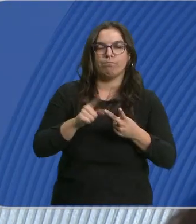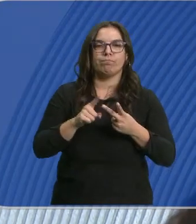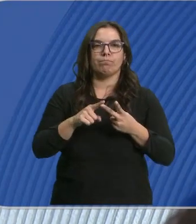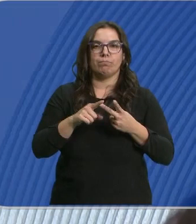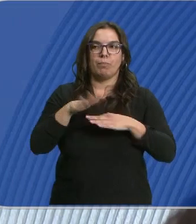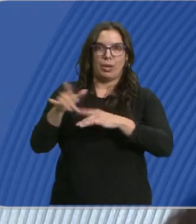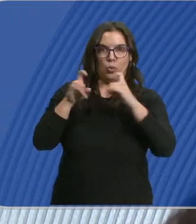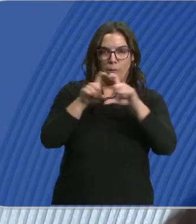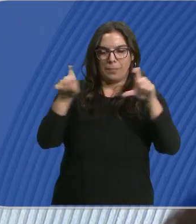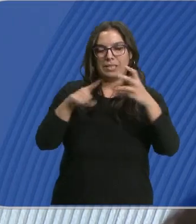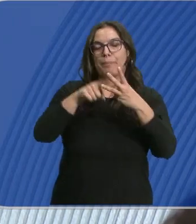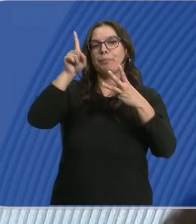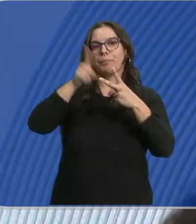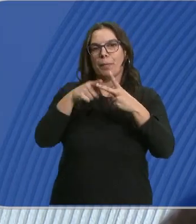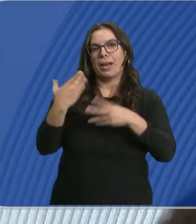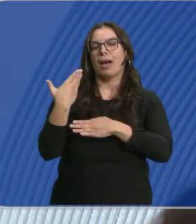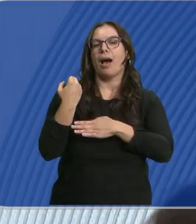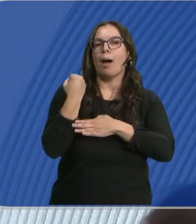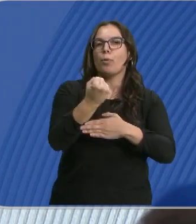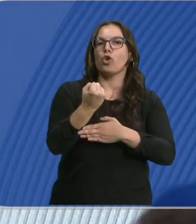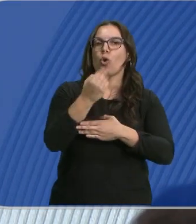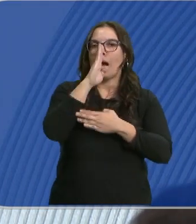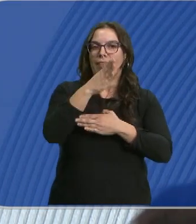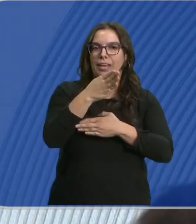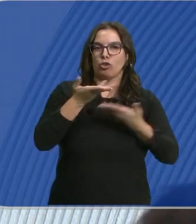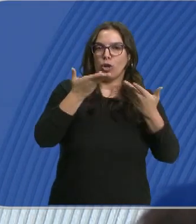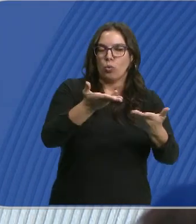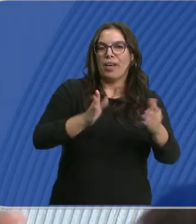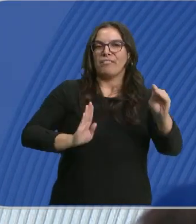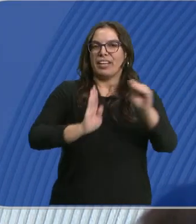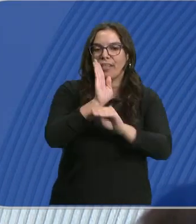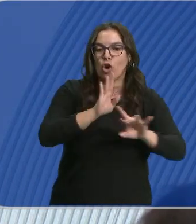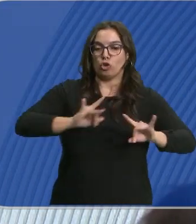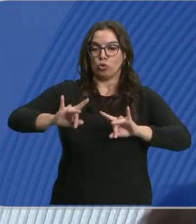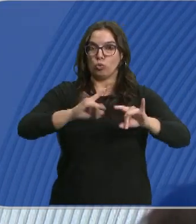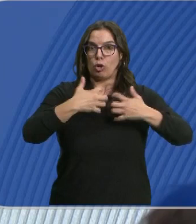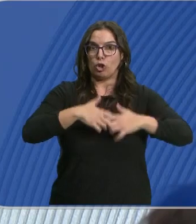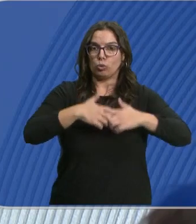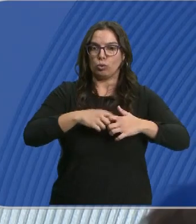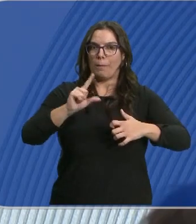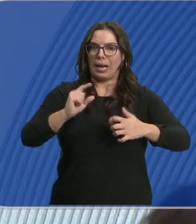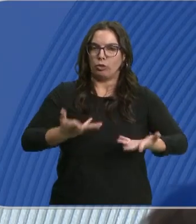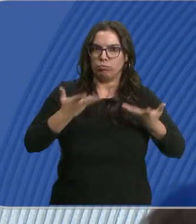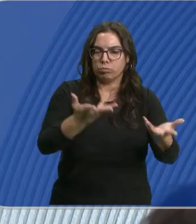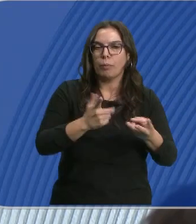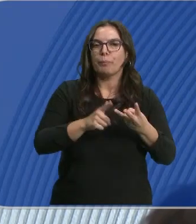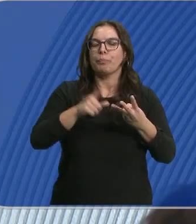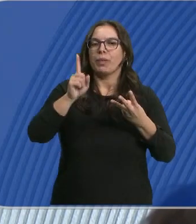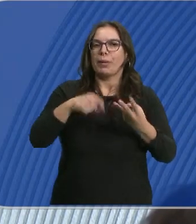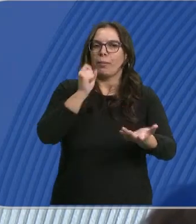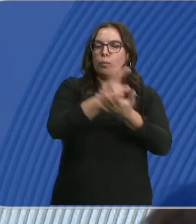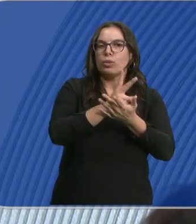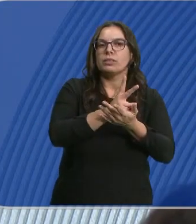que apoyamos también con ayudas directas, con financiación, con suelo industrial a bajo precio, con una